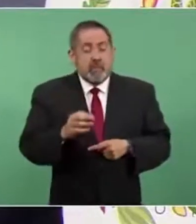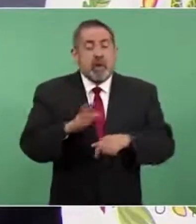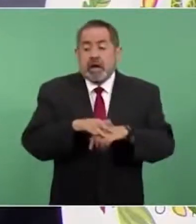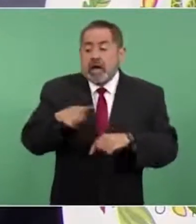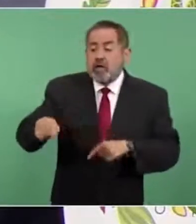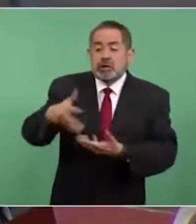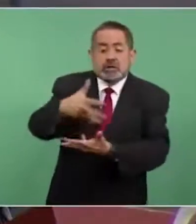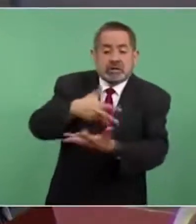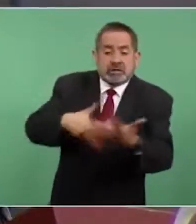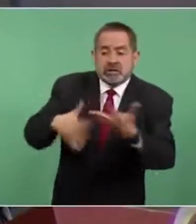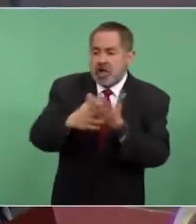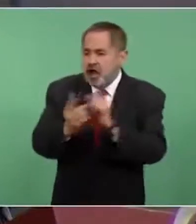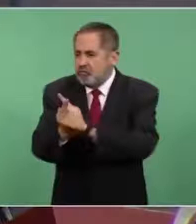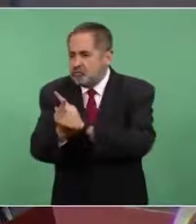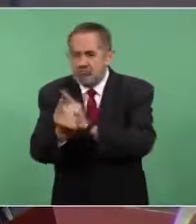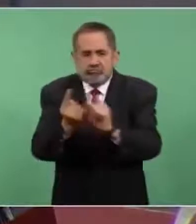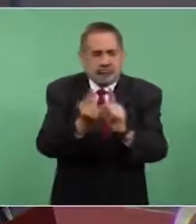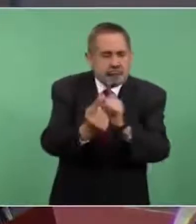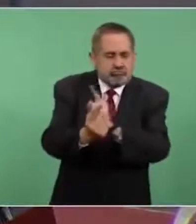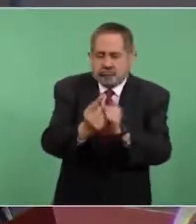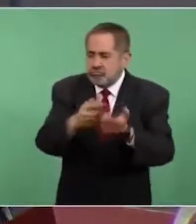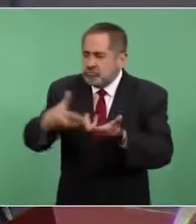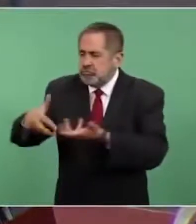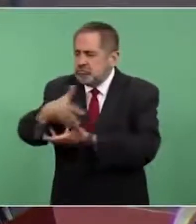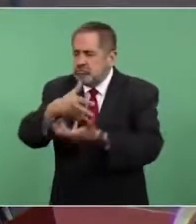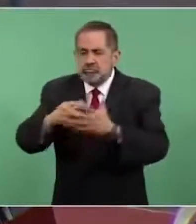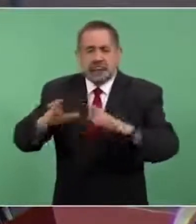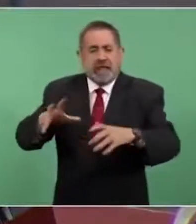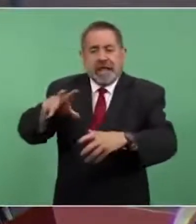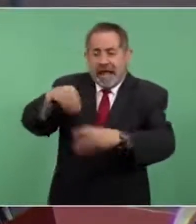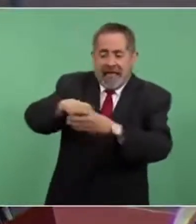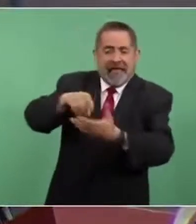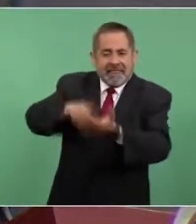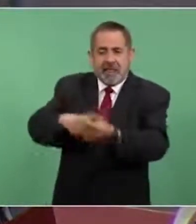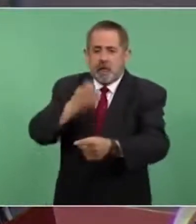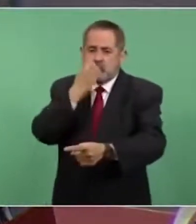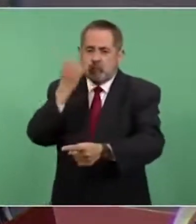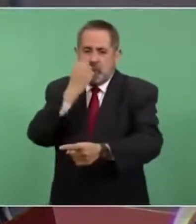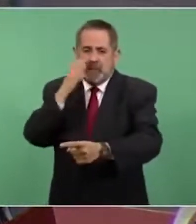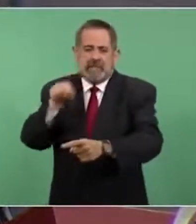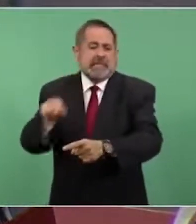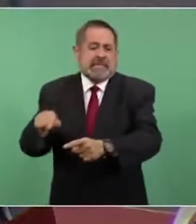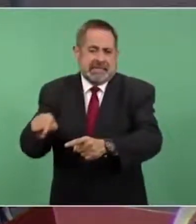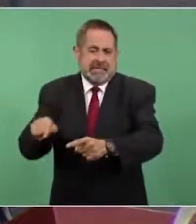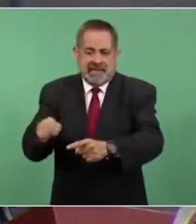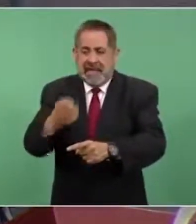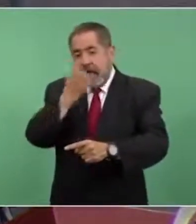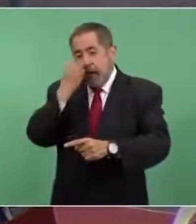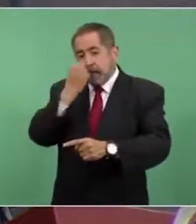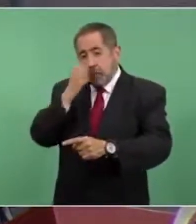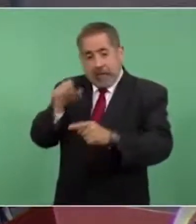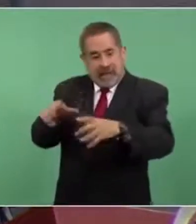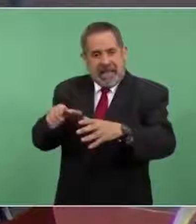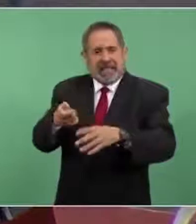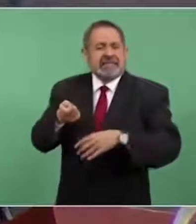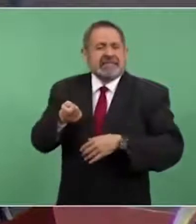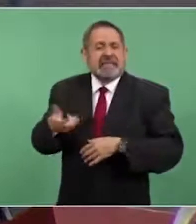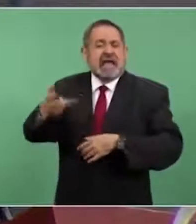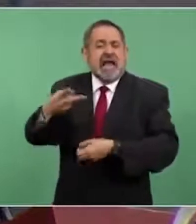convivencia social en la escuela. La escuela es el segundo